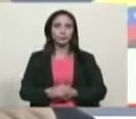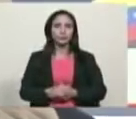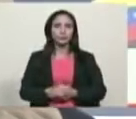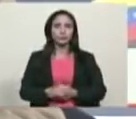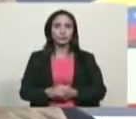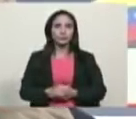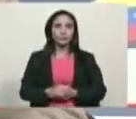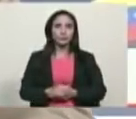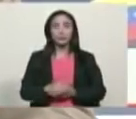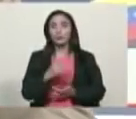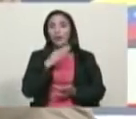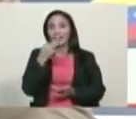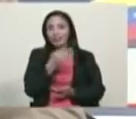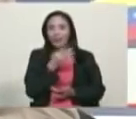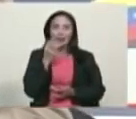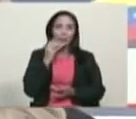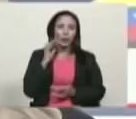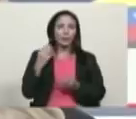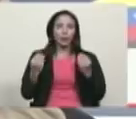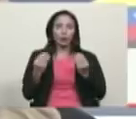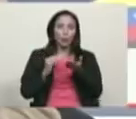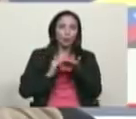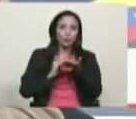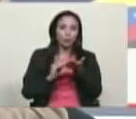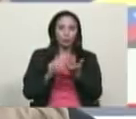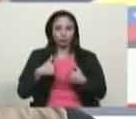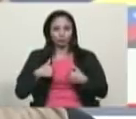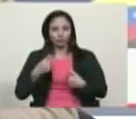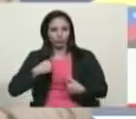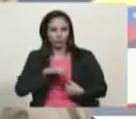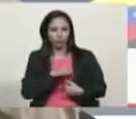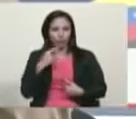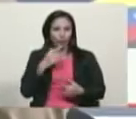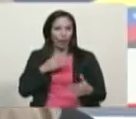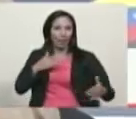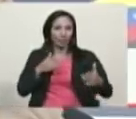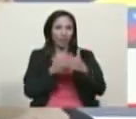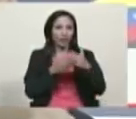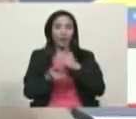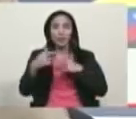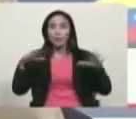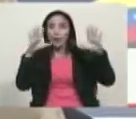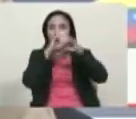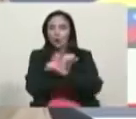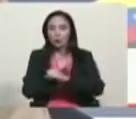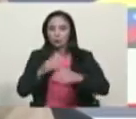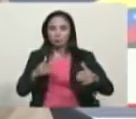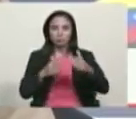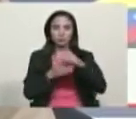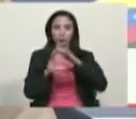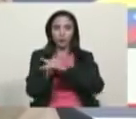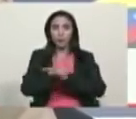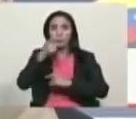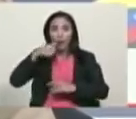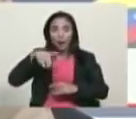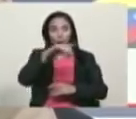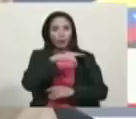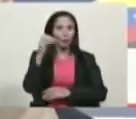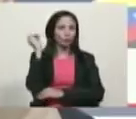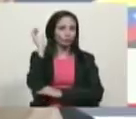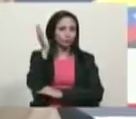Después viene la tarde, Nicolás, y ahí somos buenos nosotros en el contraataque. Y después viene la noche. Y al pueblo hay que